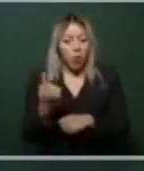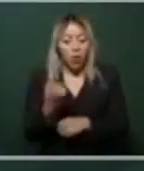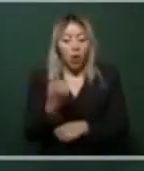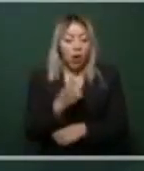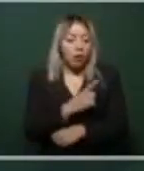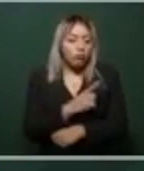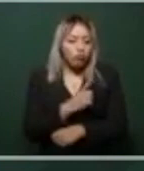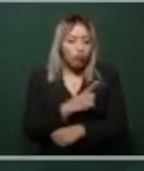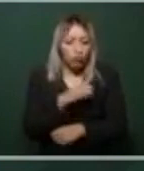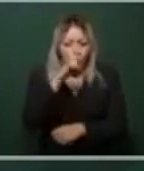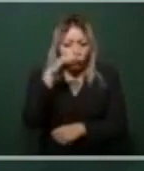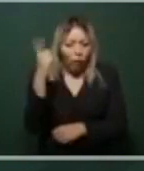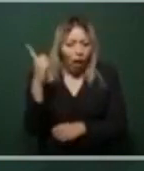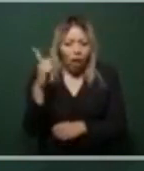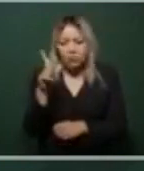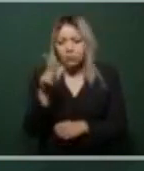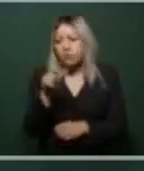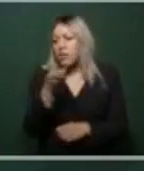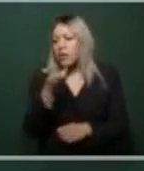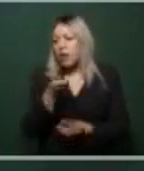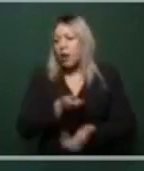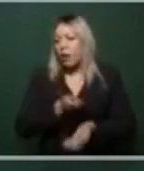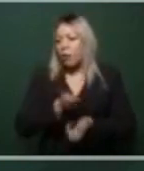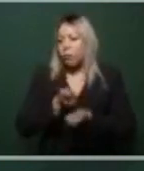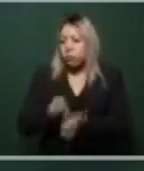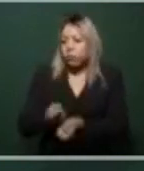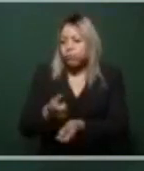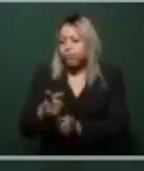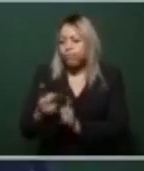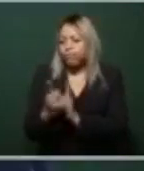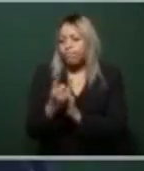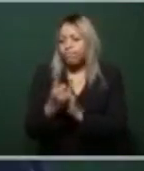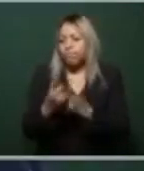entregarle el apoyo directo al joven